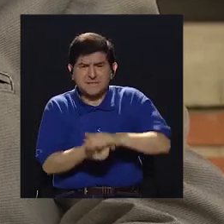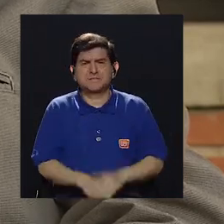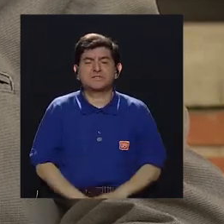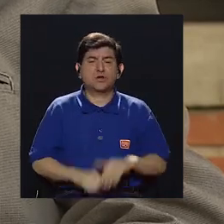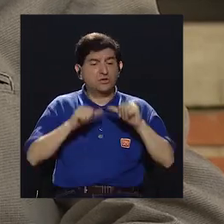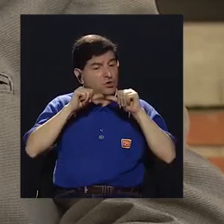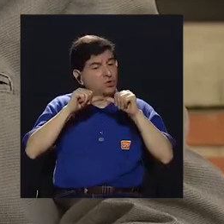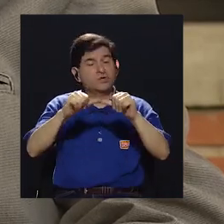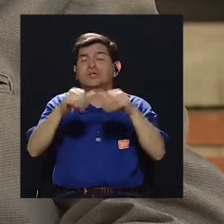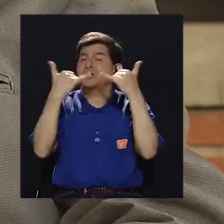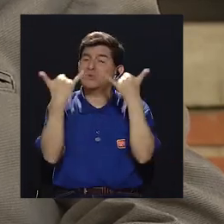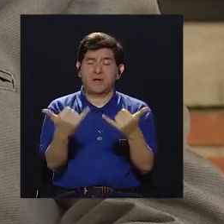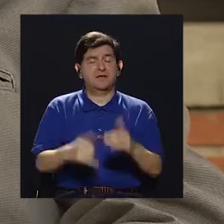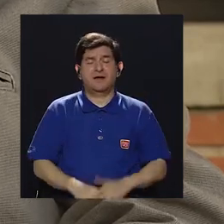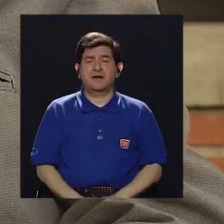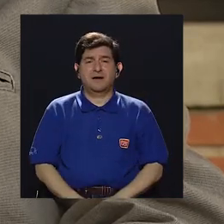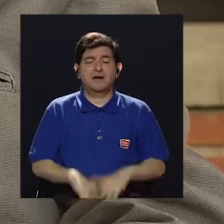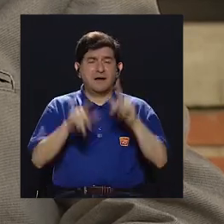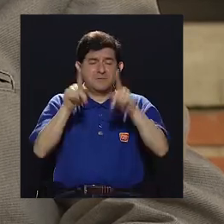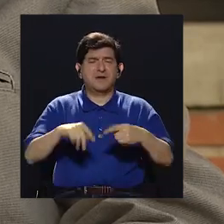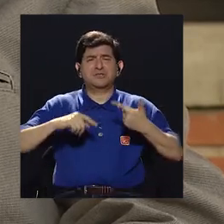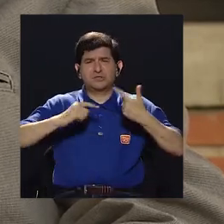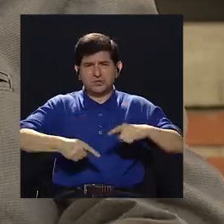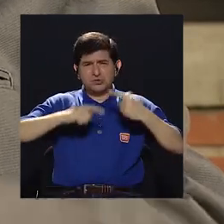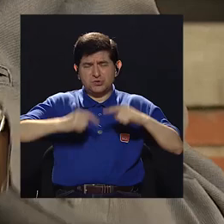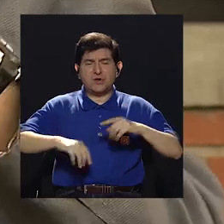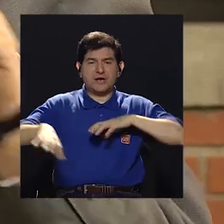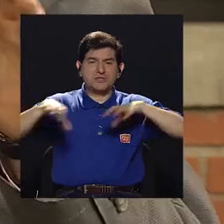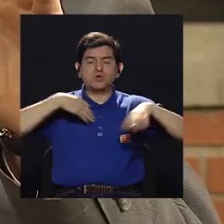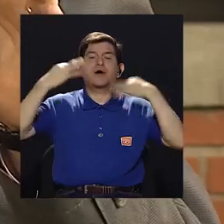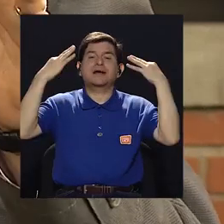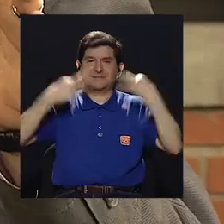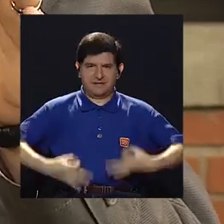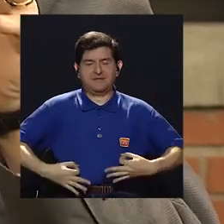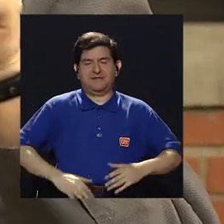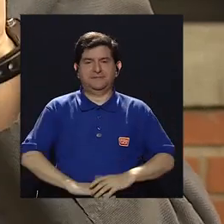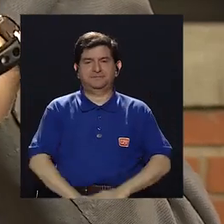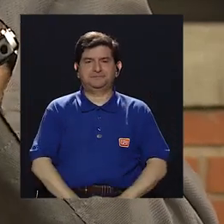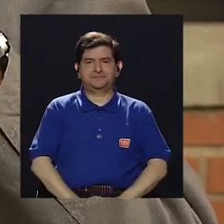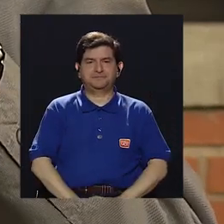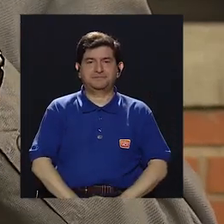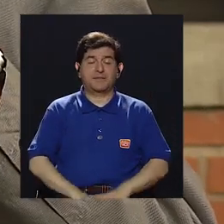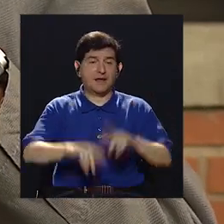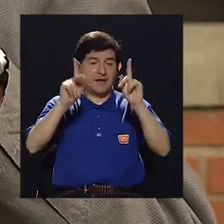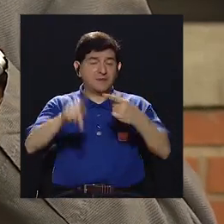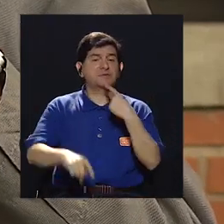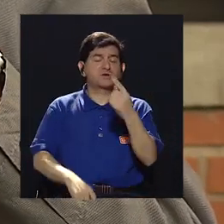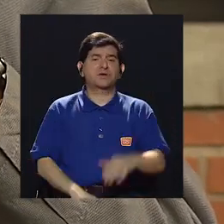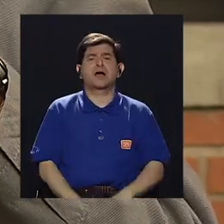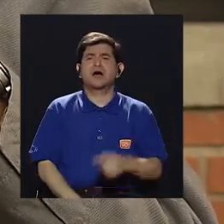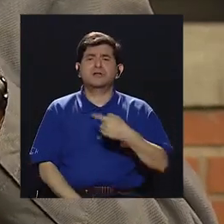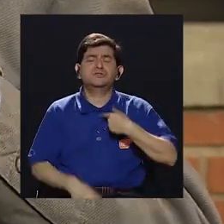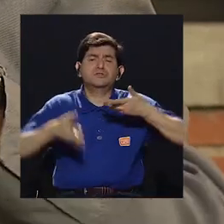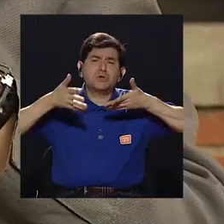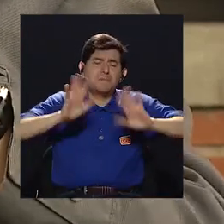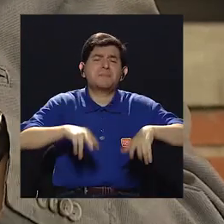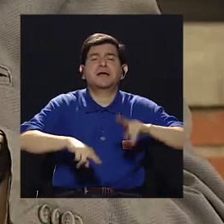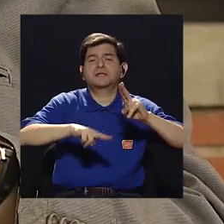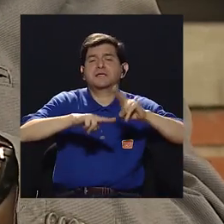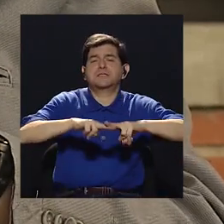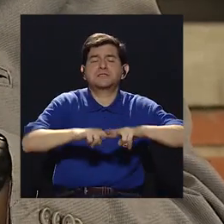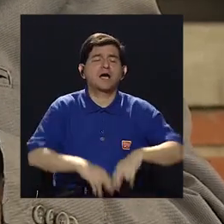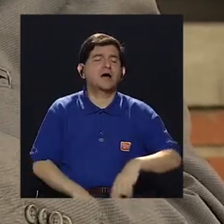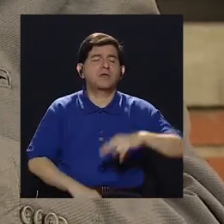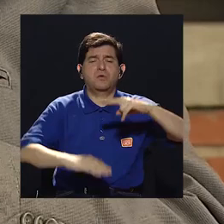decirlo, o una estrechez crónica. Entonces son pacientes que les da mucho dolor cuando tienen alguna actividad física. Entonces el paciente llega y te dice, no, vea, yo mientras